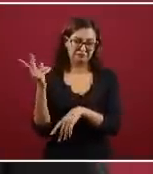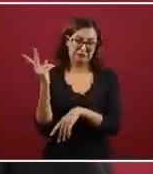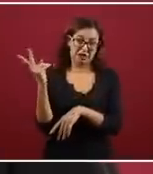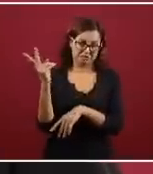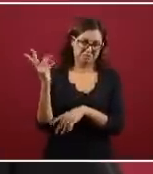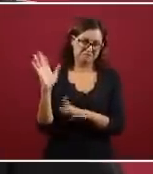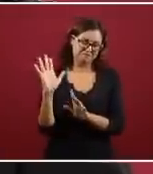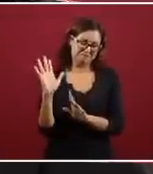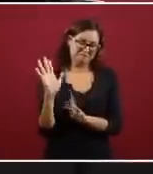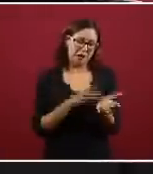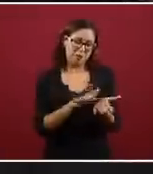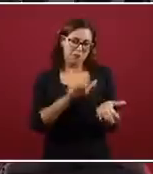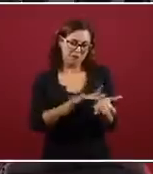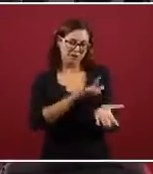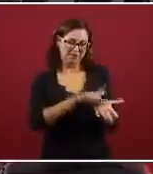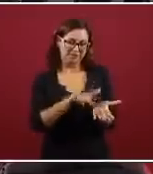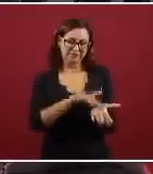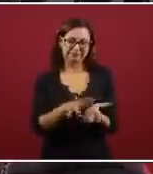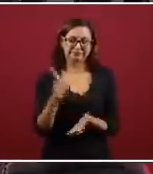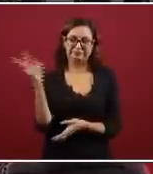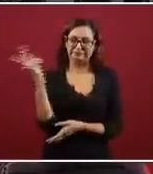política.